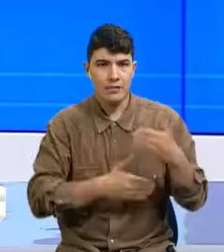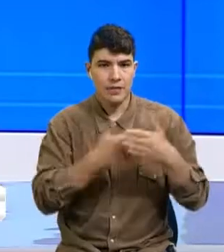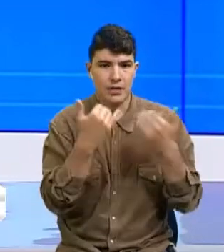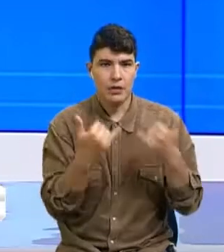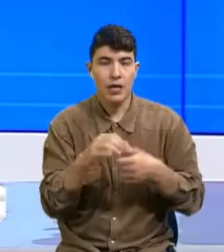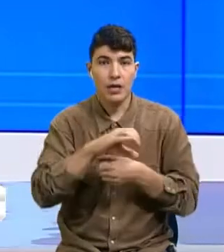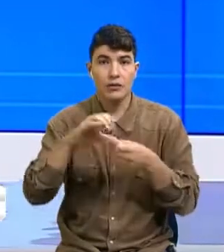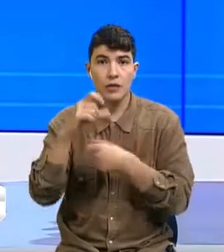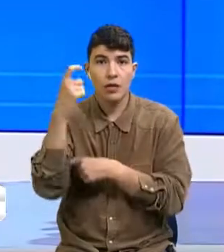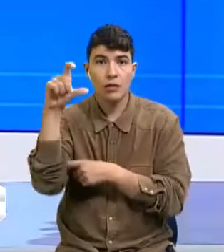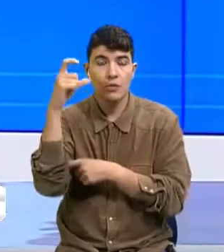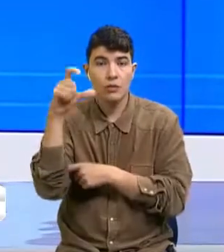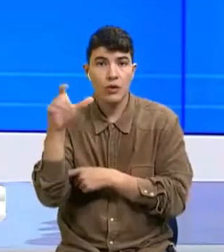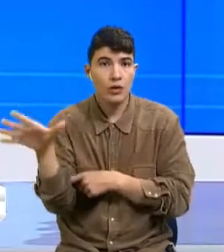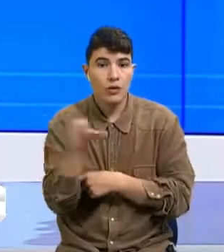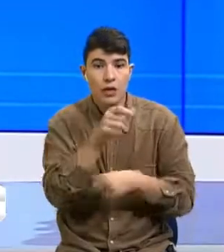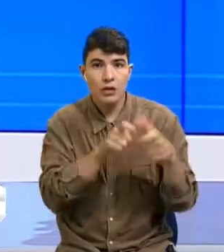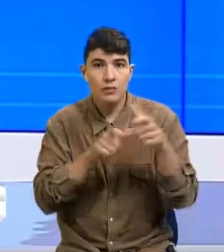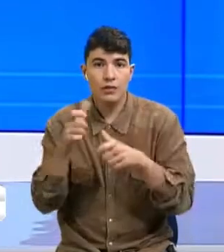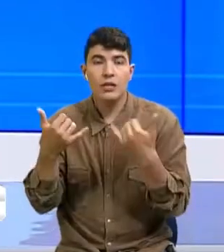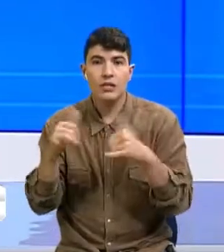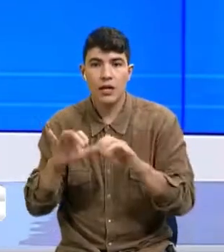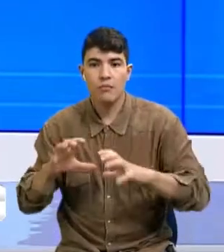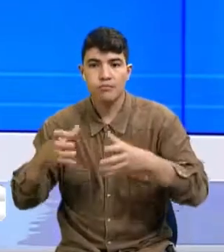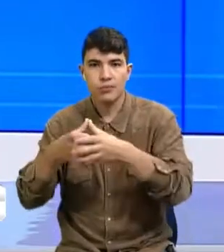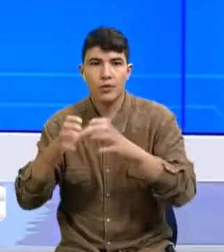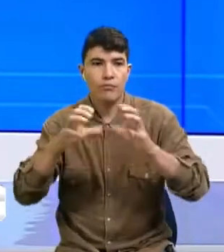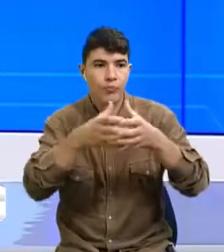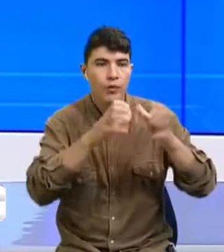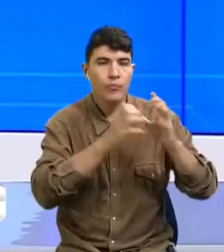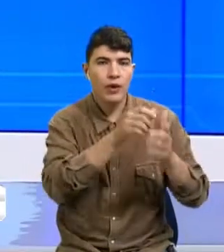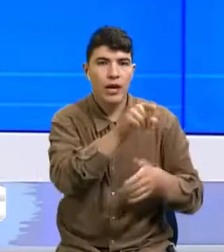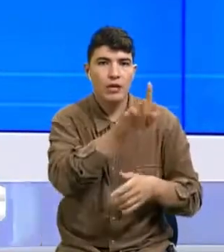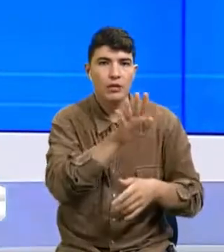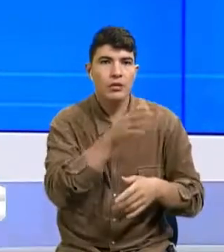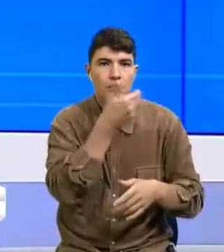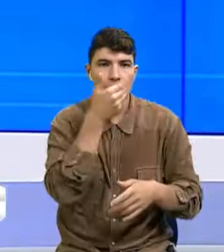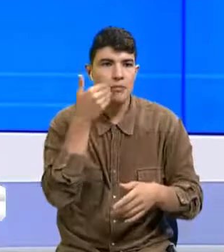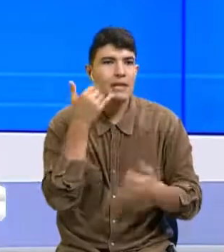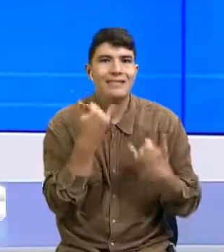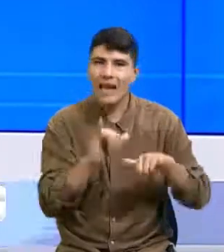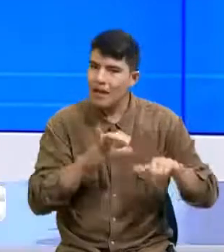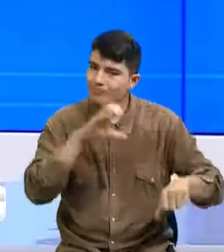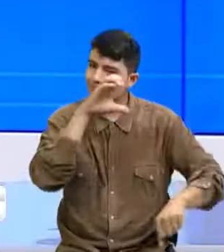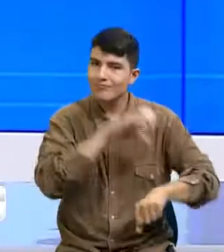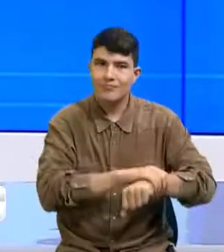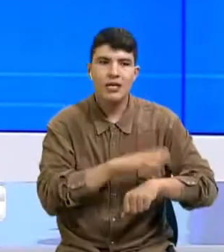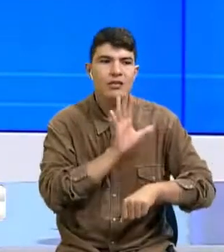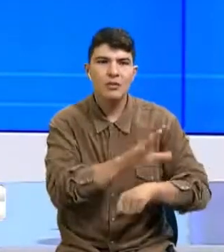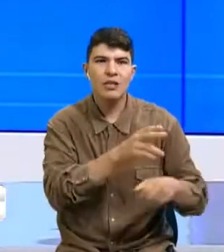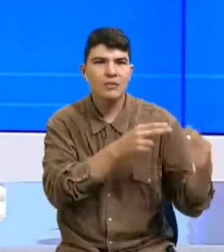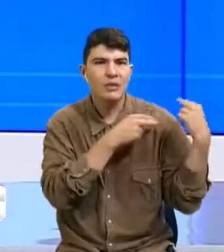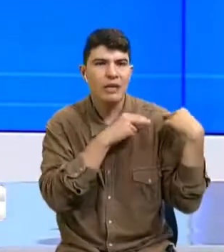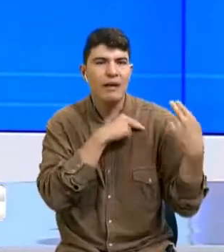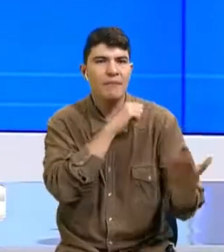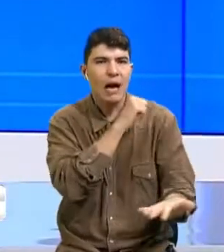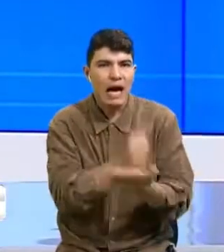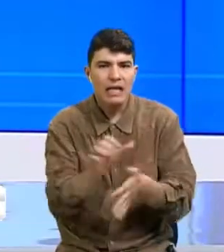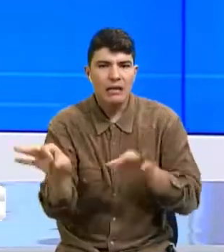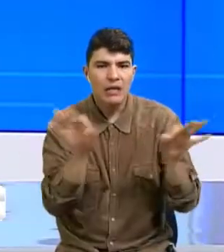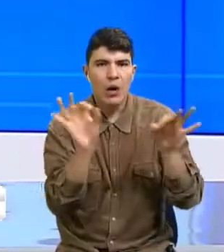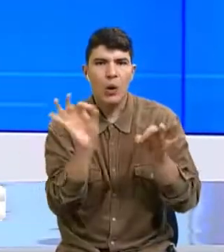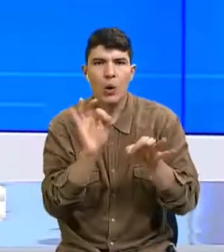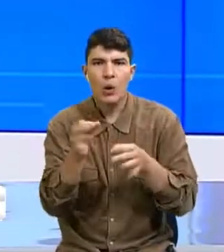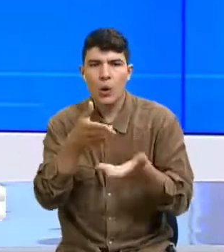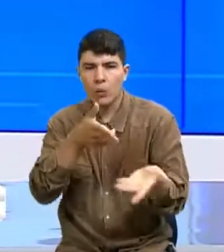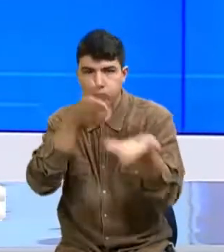en la ciudad de cúcuta las autoridades lograron la desarticulación de 14 bandas delincuenciales dedicadas a la comisión de homicidios selectivos en modalidad de